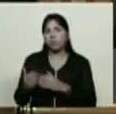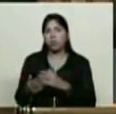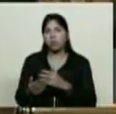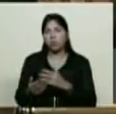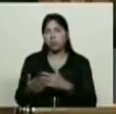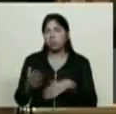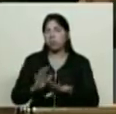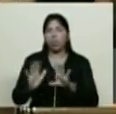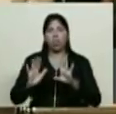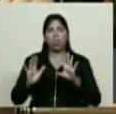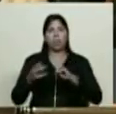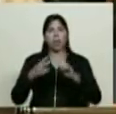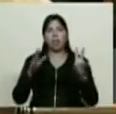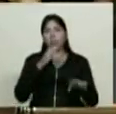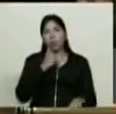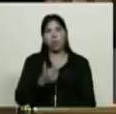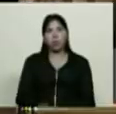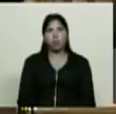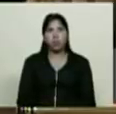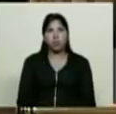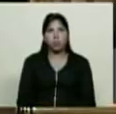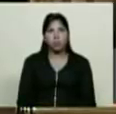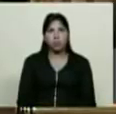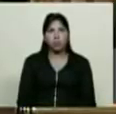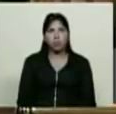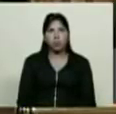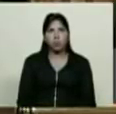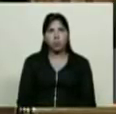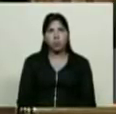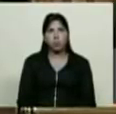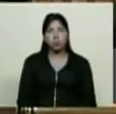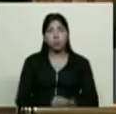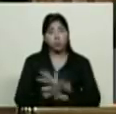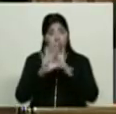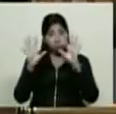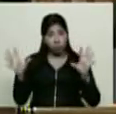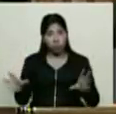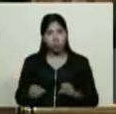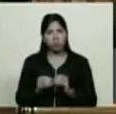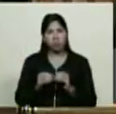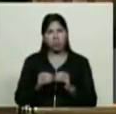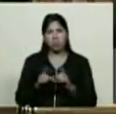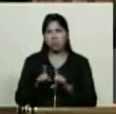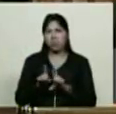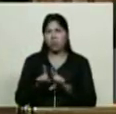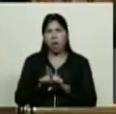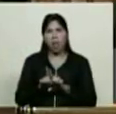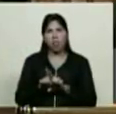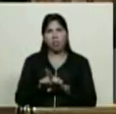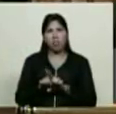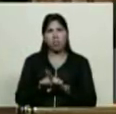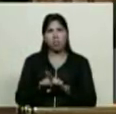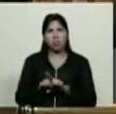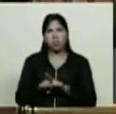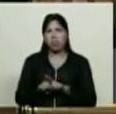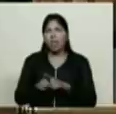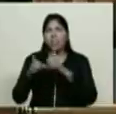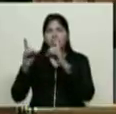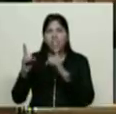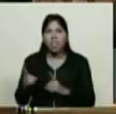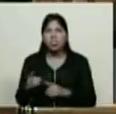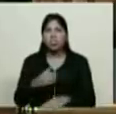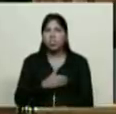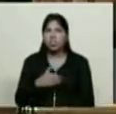Estado venezolano. Todo esto solo se puede calificar como una nueva acción colonialista que